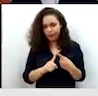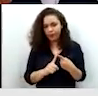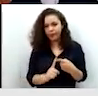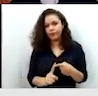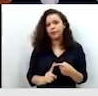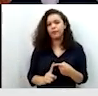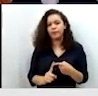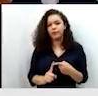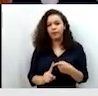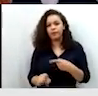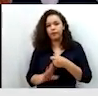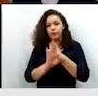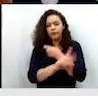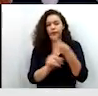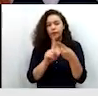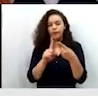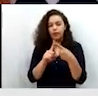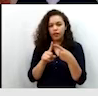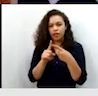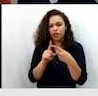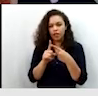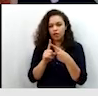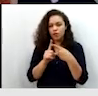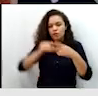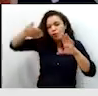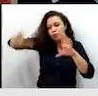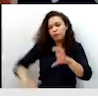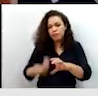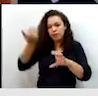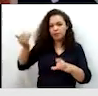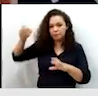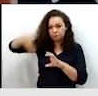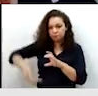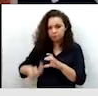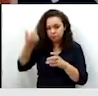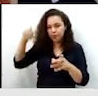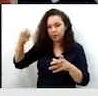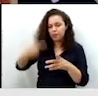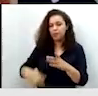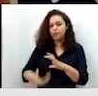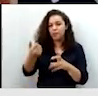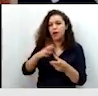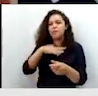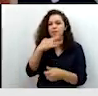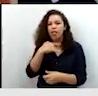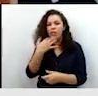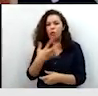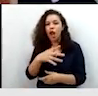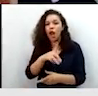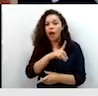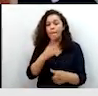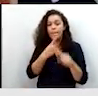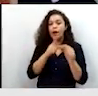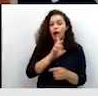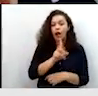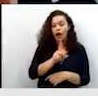evitar hacer perforaciones que puedan contaminar este tipo de filtraciones. Sobre todo, pues eso se ve mucho en